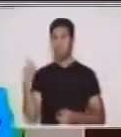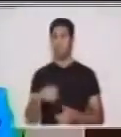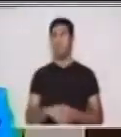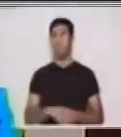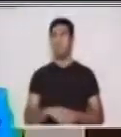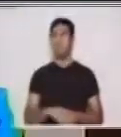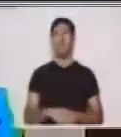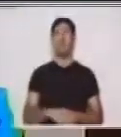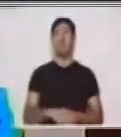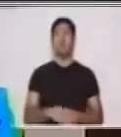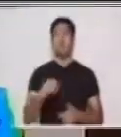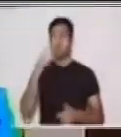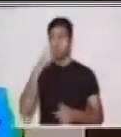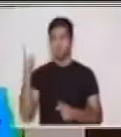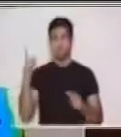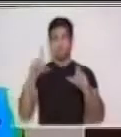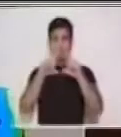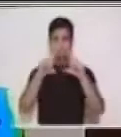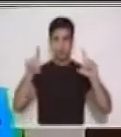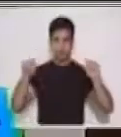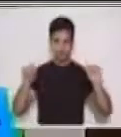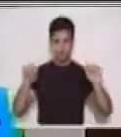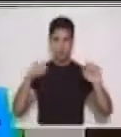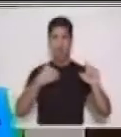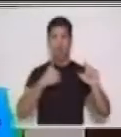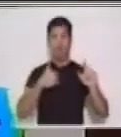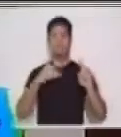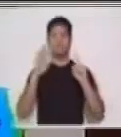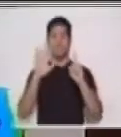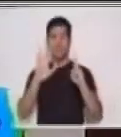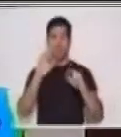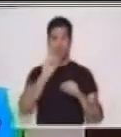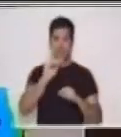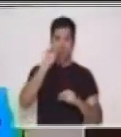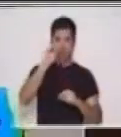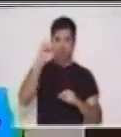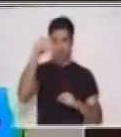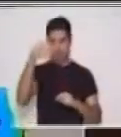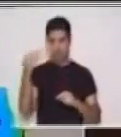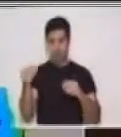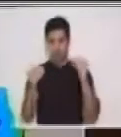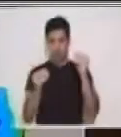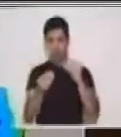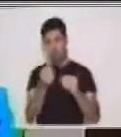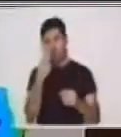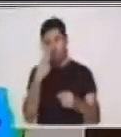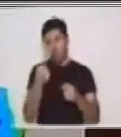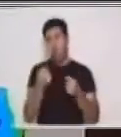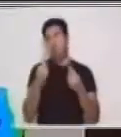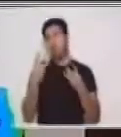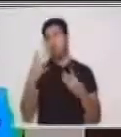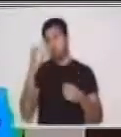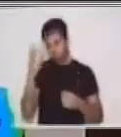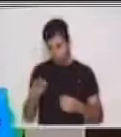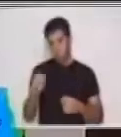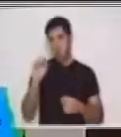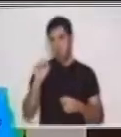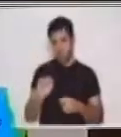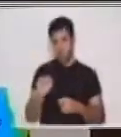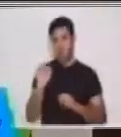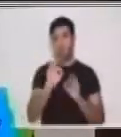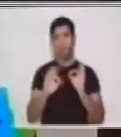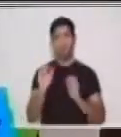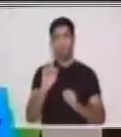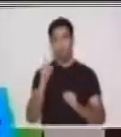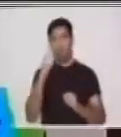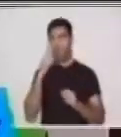en el prisma rectangular, ¿verdad? Pues vamos a confirmar si realmente hay 6 caras en el prisma